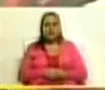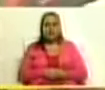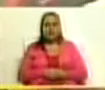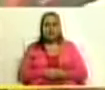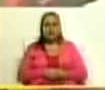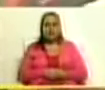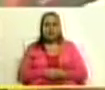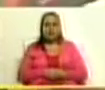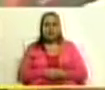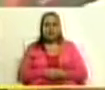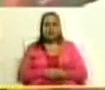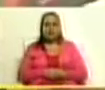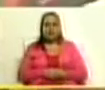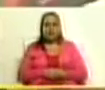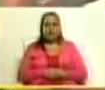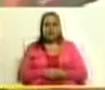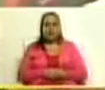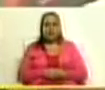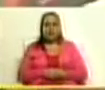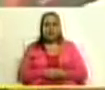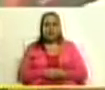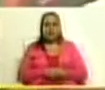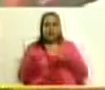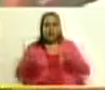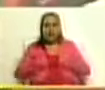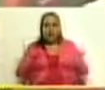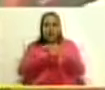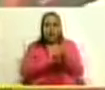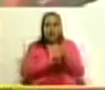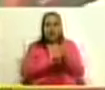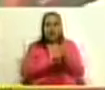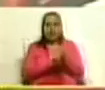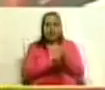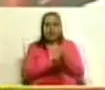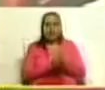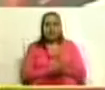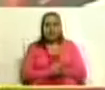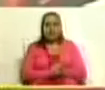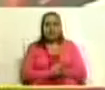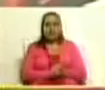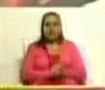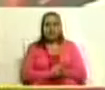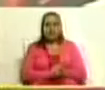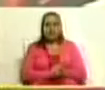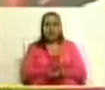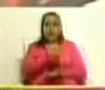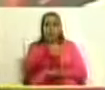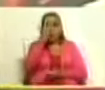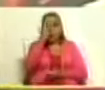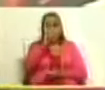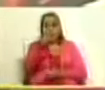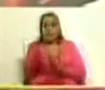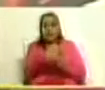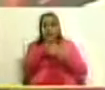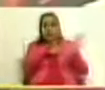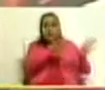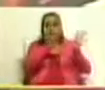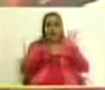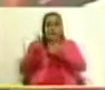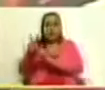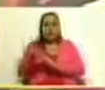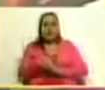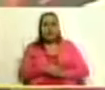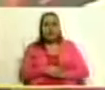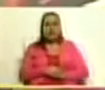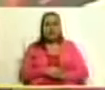con el renacimiento del 4 de febrero de 1992 y el surgimiento del liderazgo del comandante